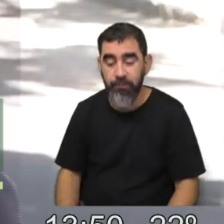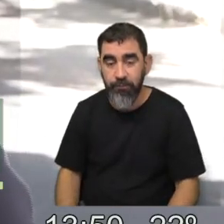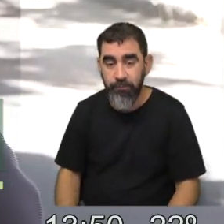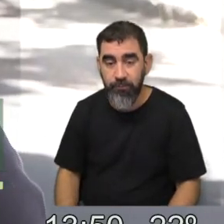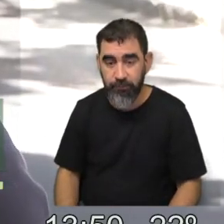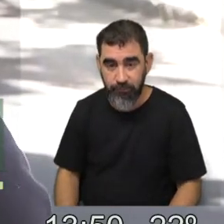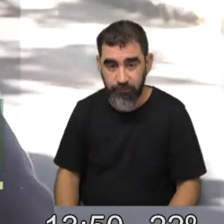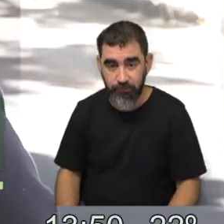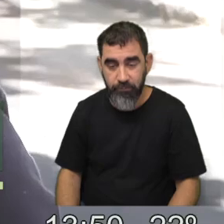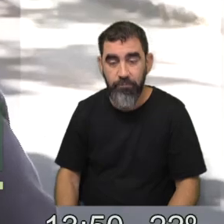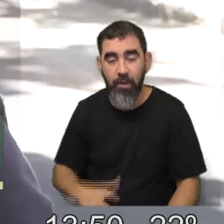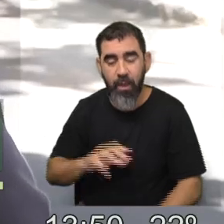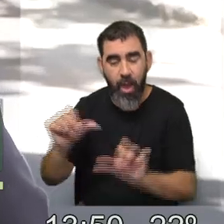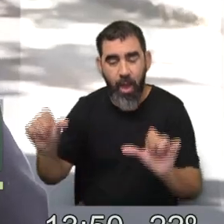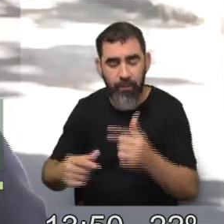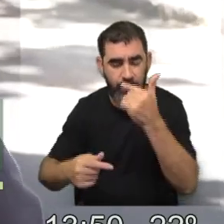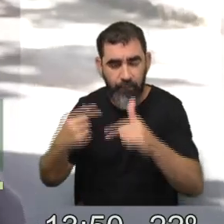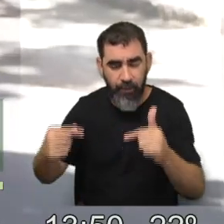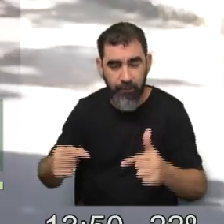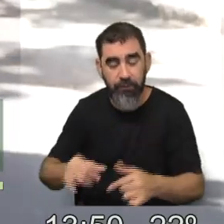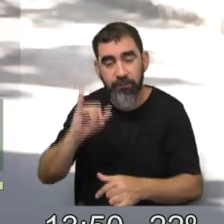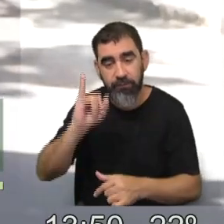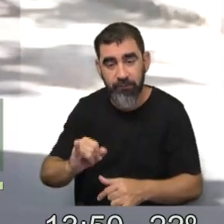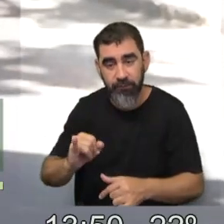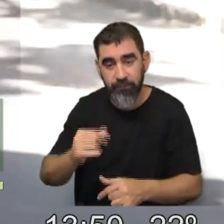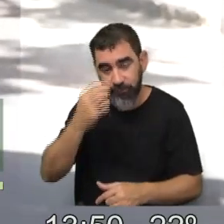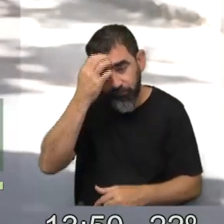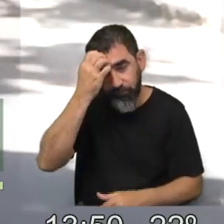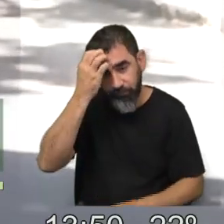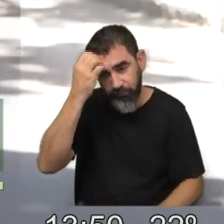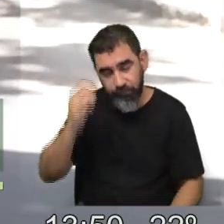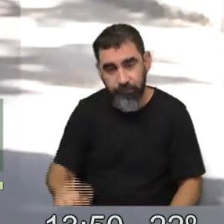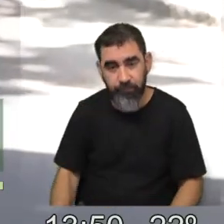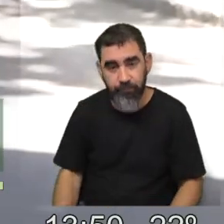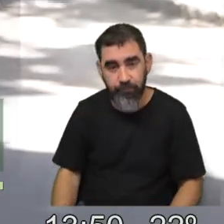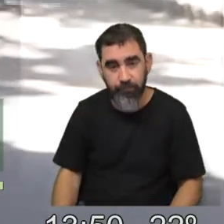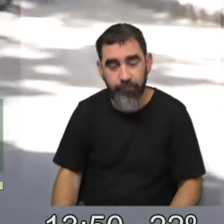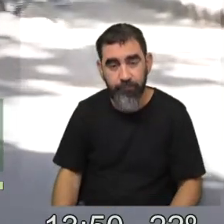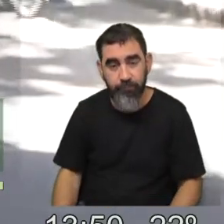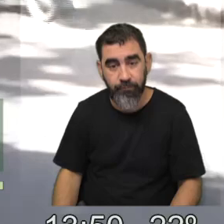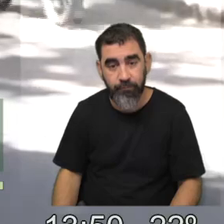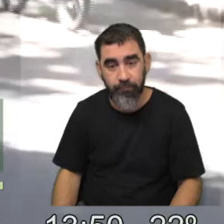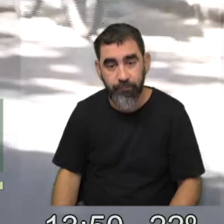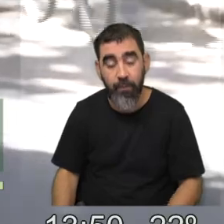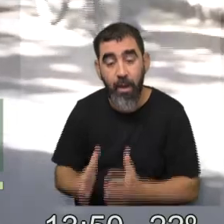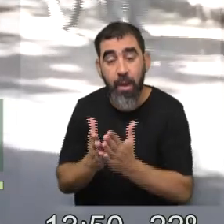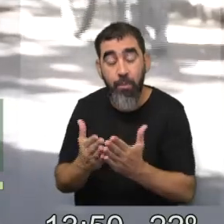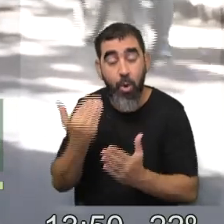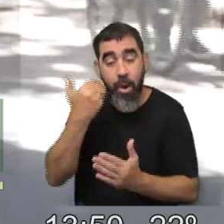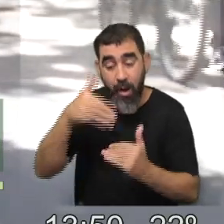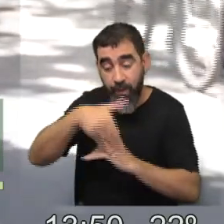pero va a haber movida de otro tipo también aquí. Sí, claro, dentro del marco que nada, ya lo dije, es nacional, nosotros, los libreros de Tristán